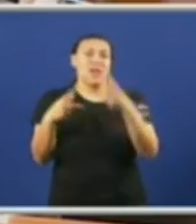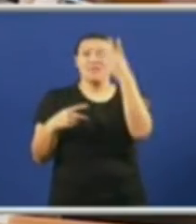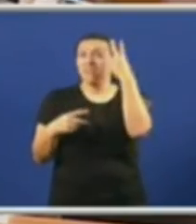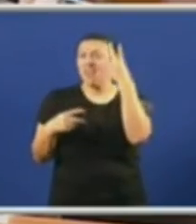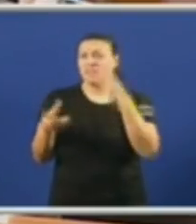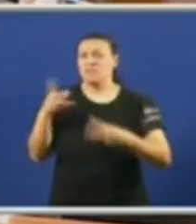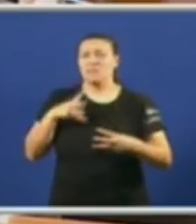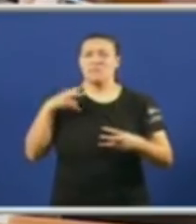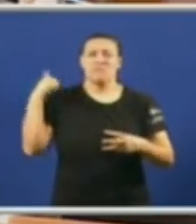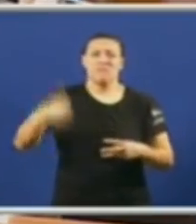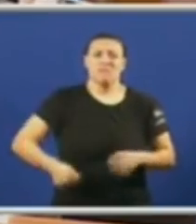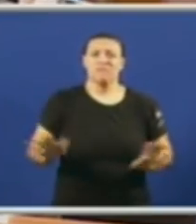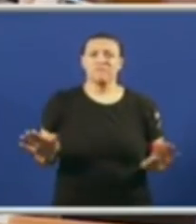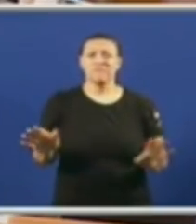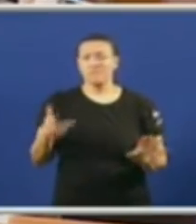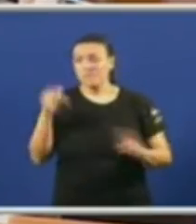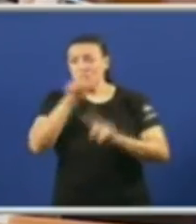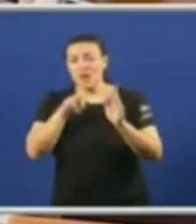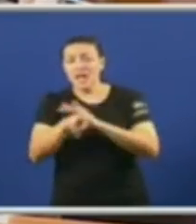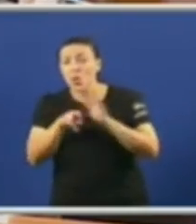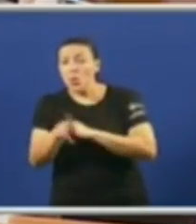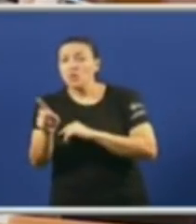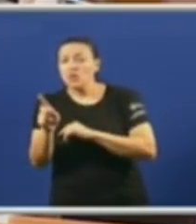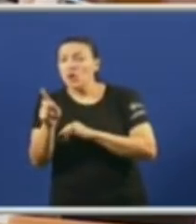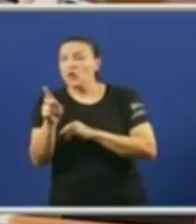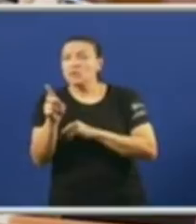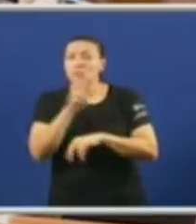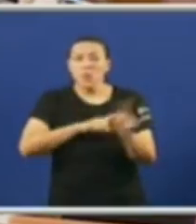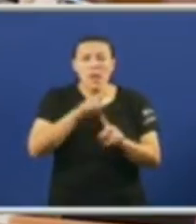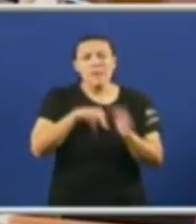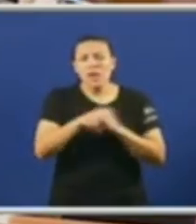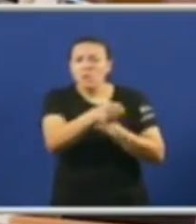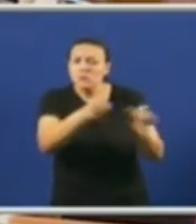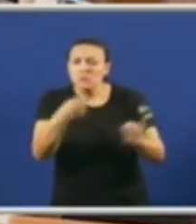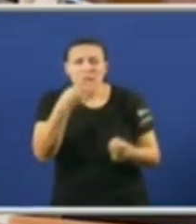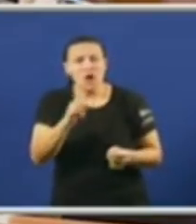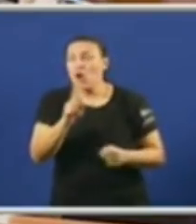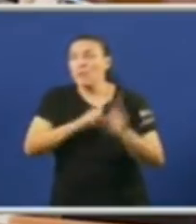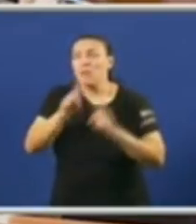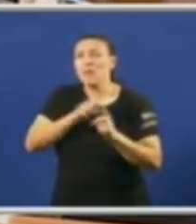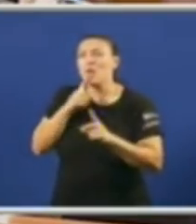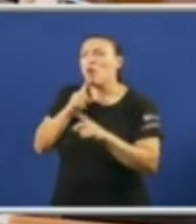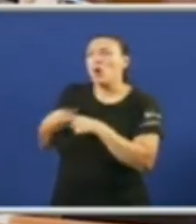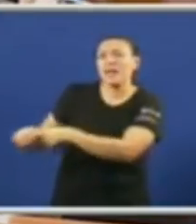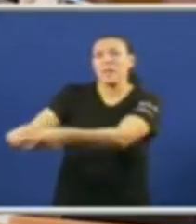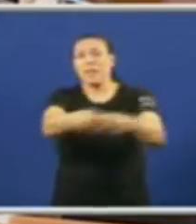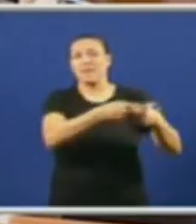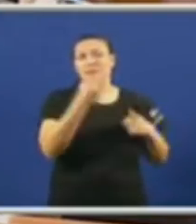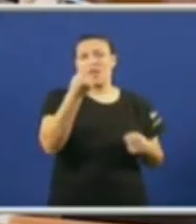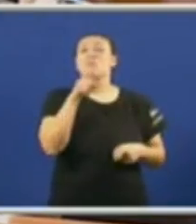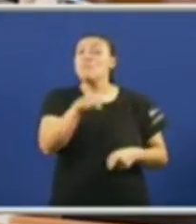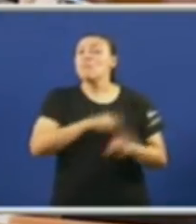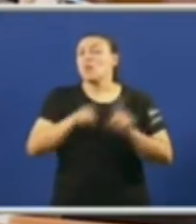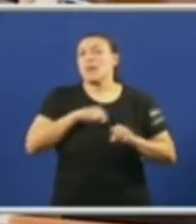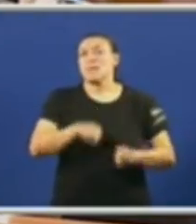non é que non haxa recursos, é como se reparten. De feito, durante os anos da crise, o financiamento a